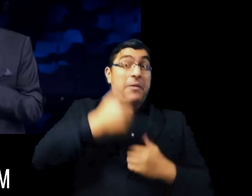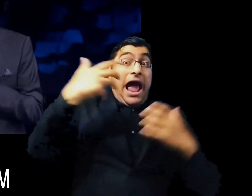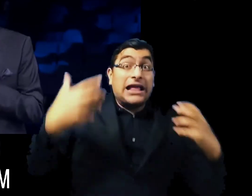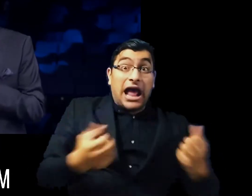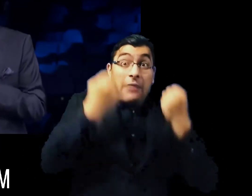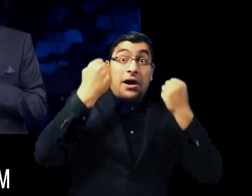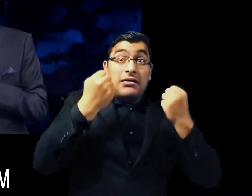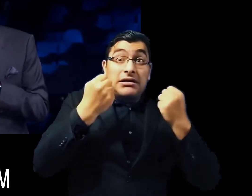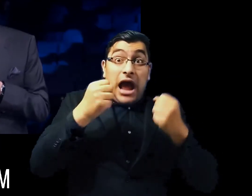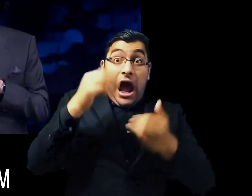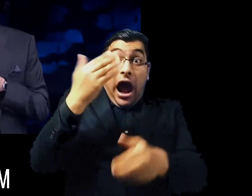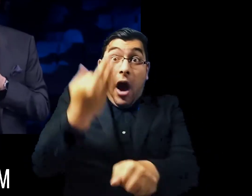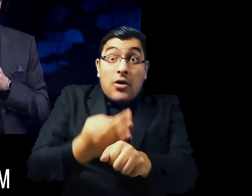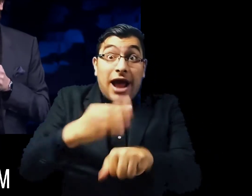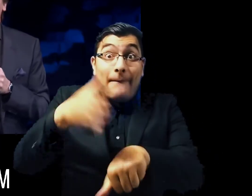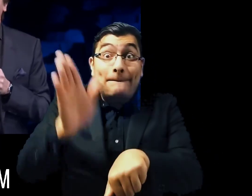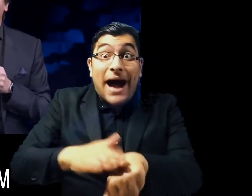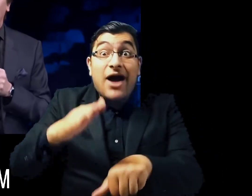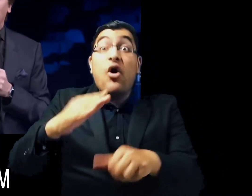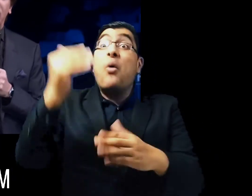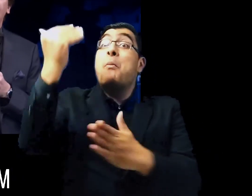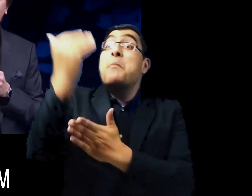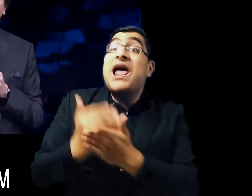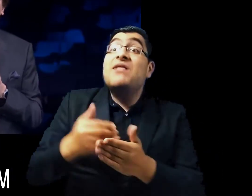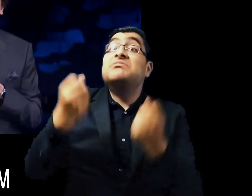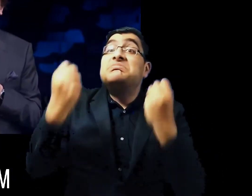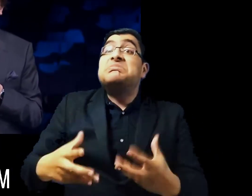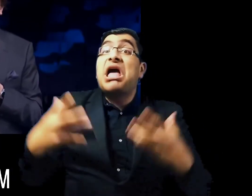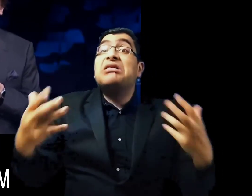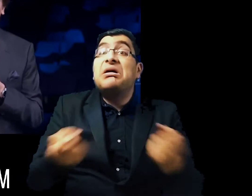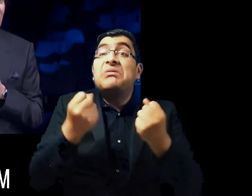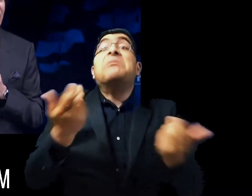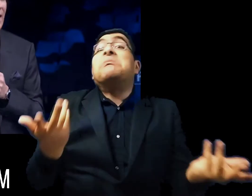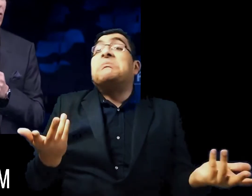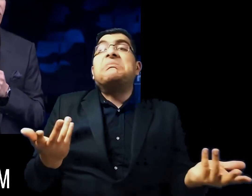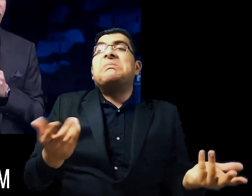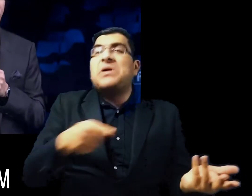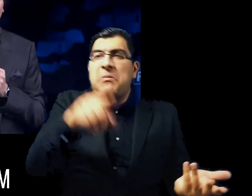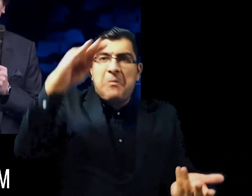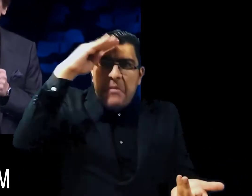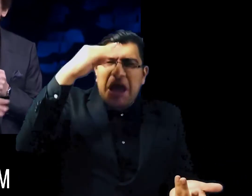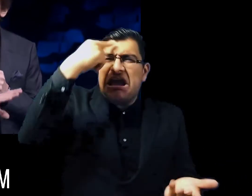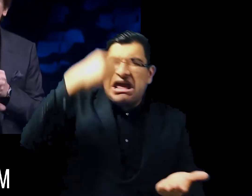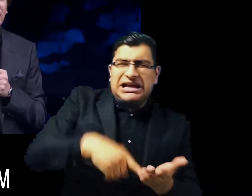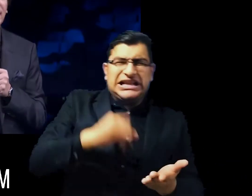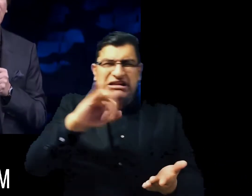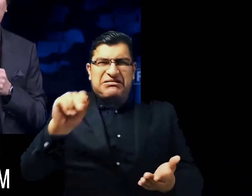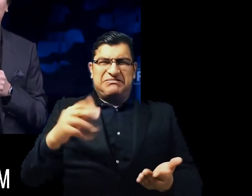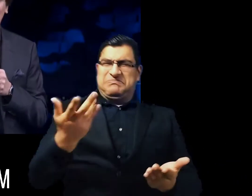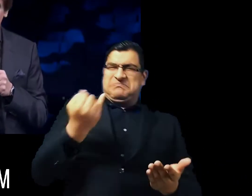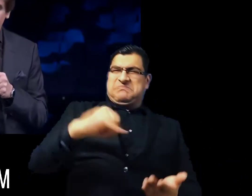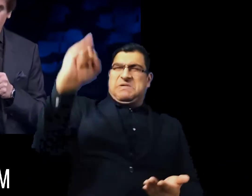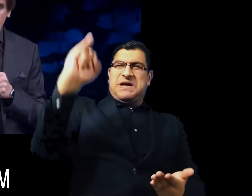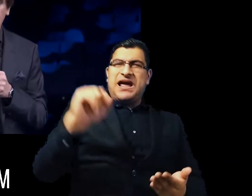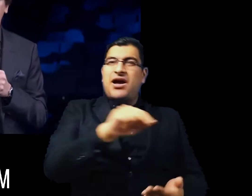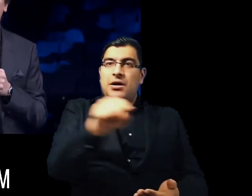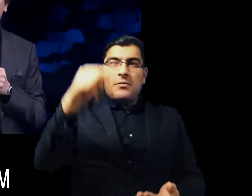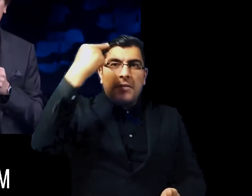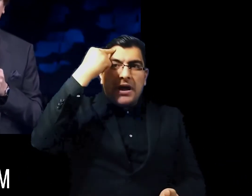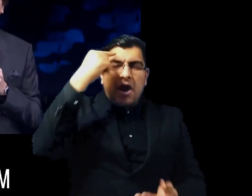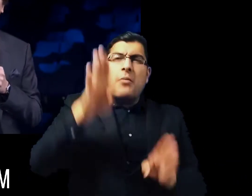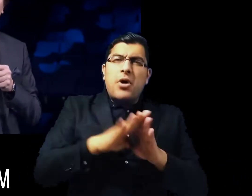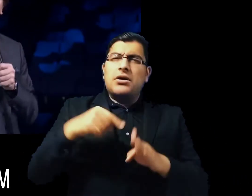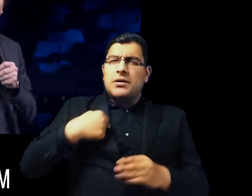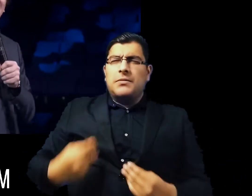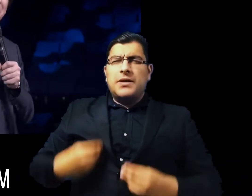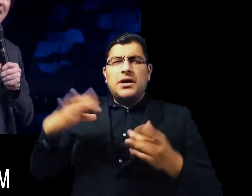esto cause urticaria en la teología de alguien. Puedes creerlo o no, sé lo que te digo por experiencia con